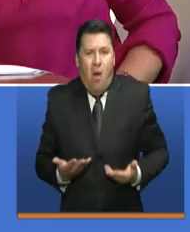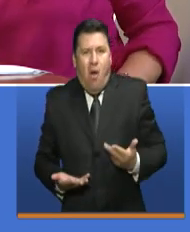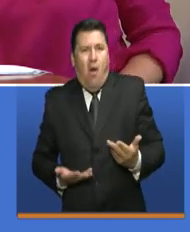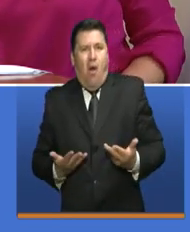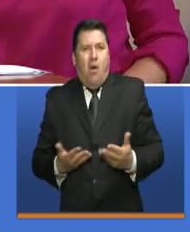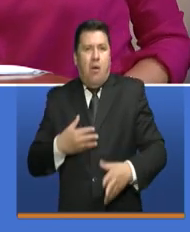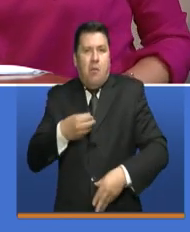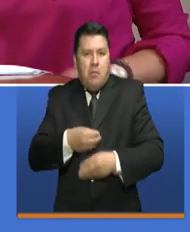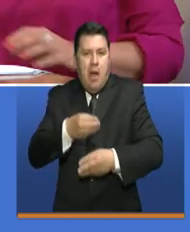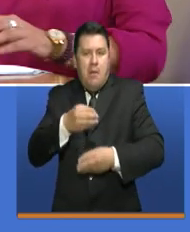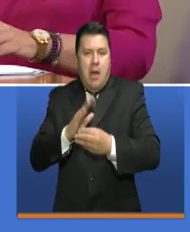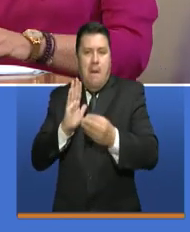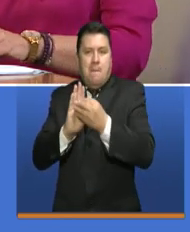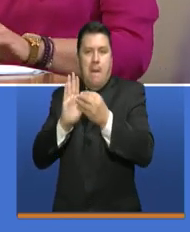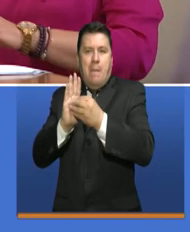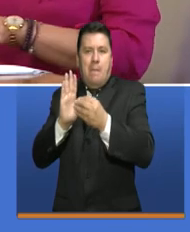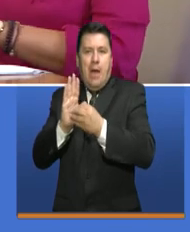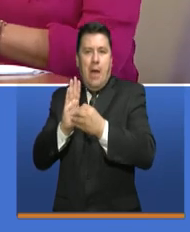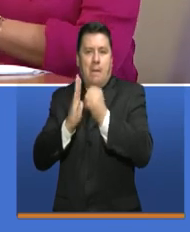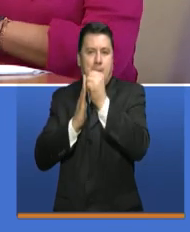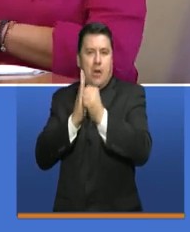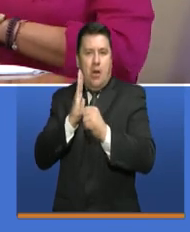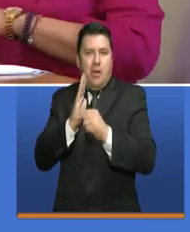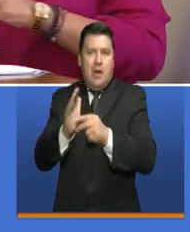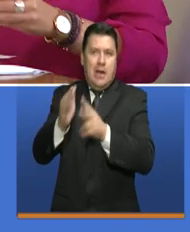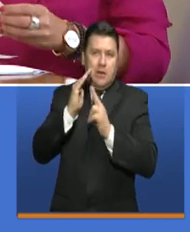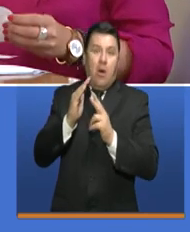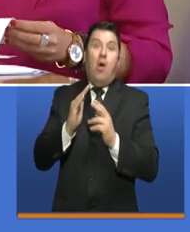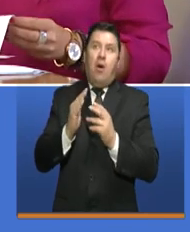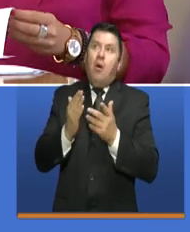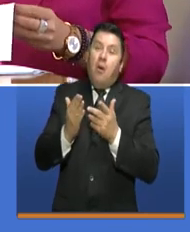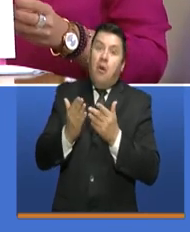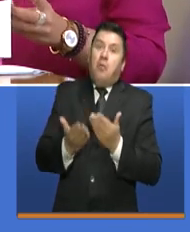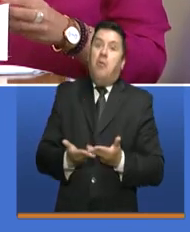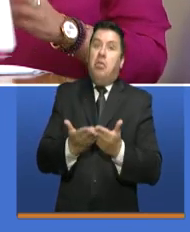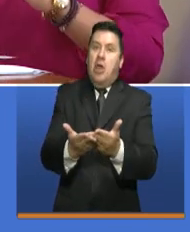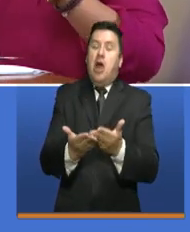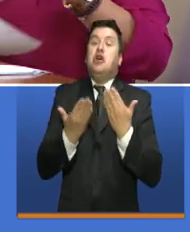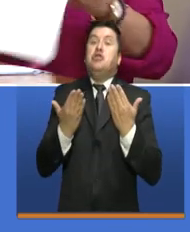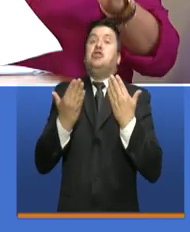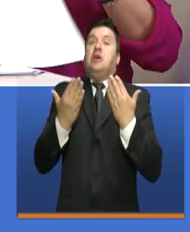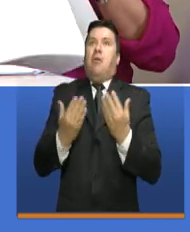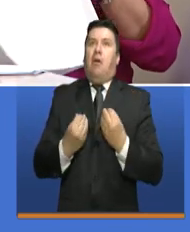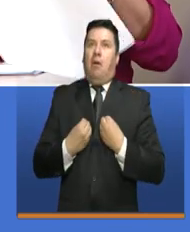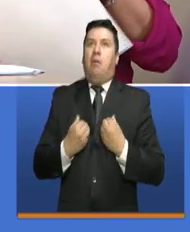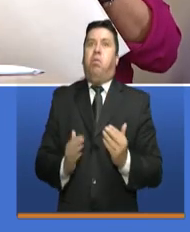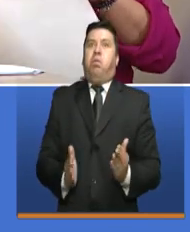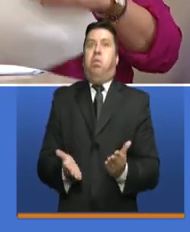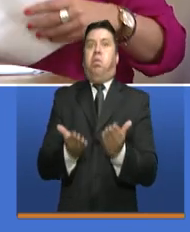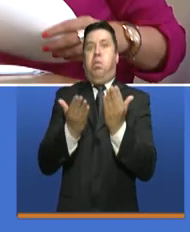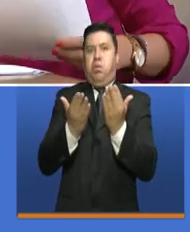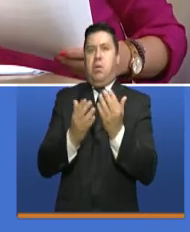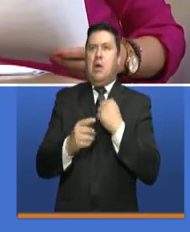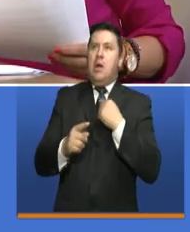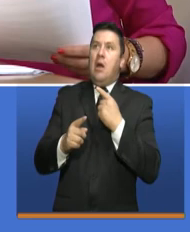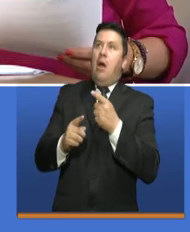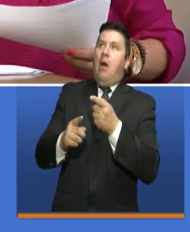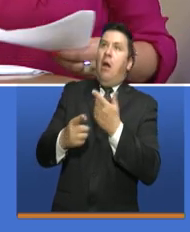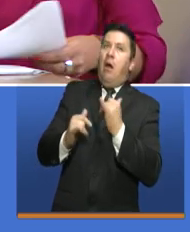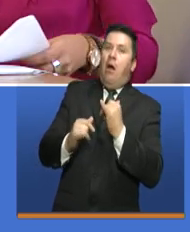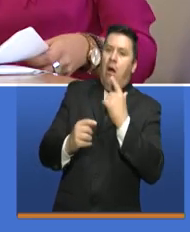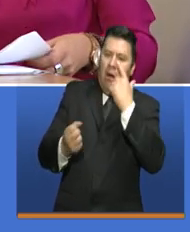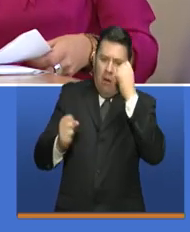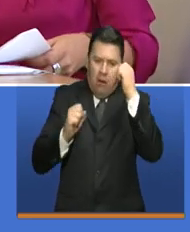se va implementando este programa que está beneficiando a muchísimos, muchísimos estudiantes, muchísimos egresados que